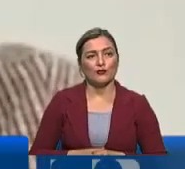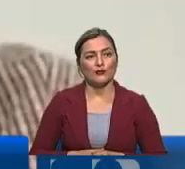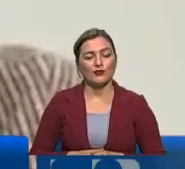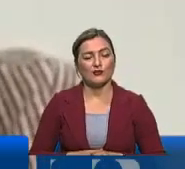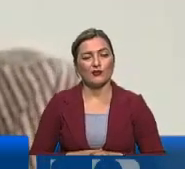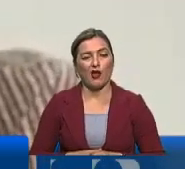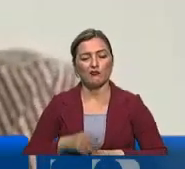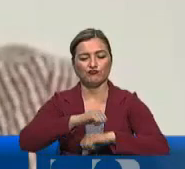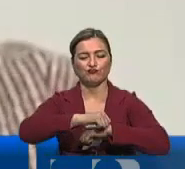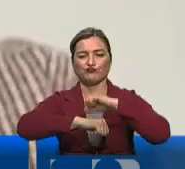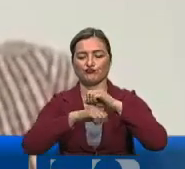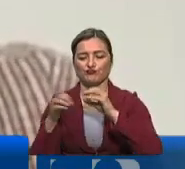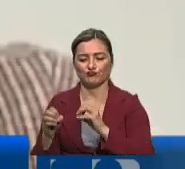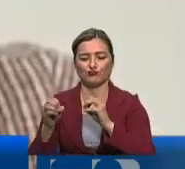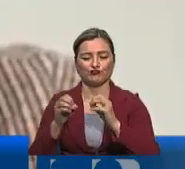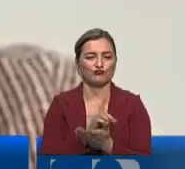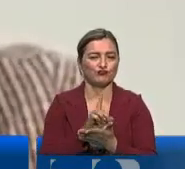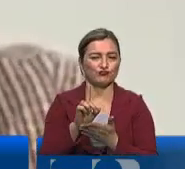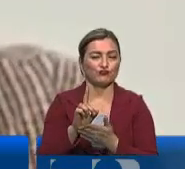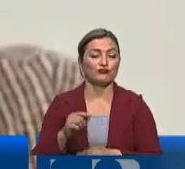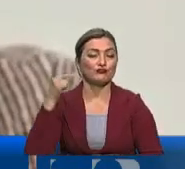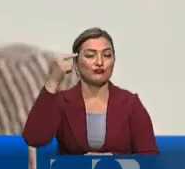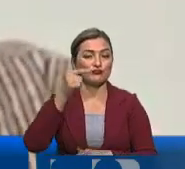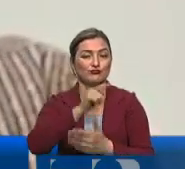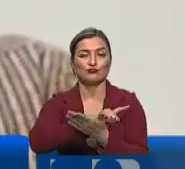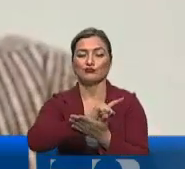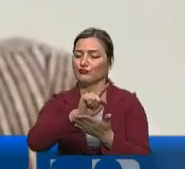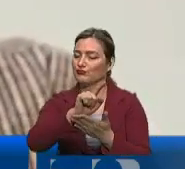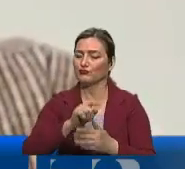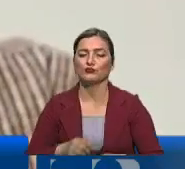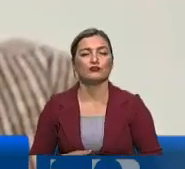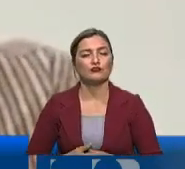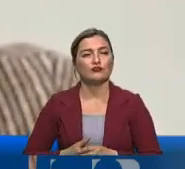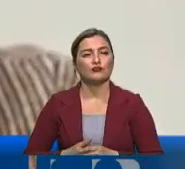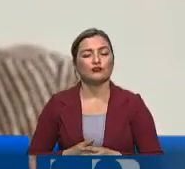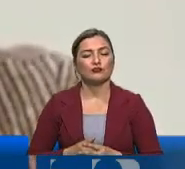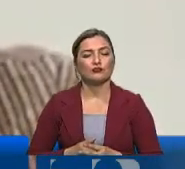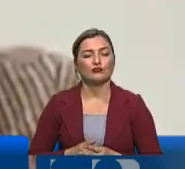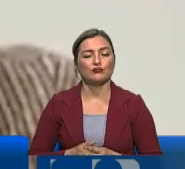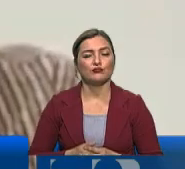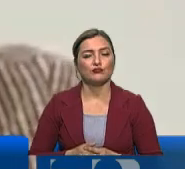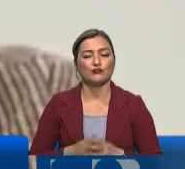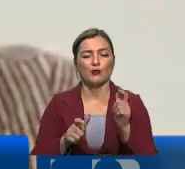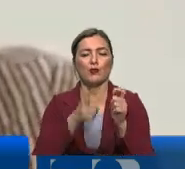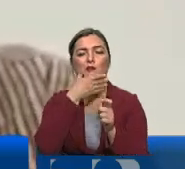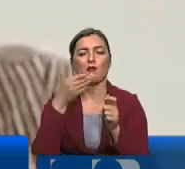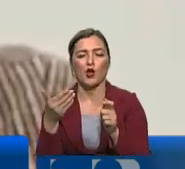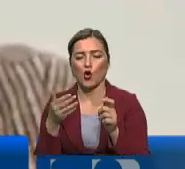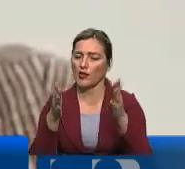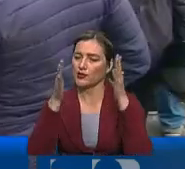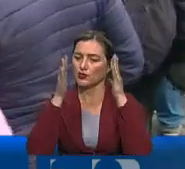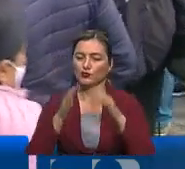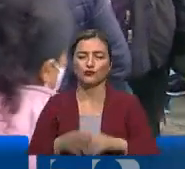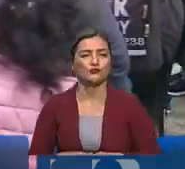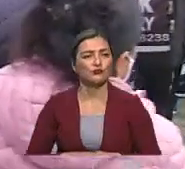reingeniería durante esta semana y esperamos a partir de la próxima semana poder ya suscitar en la ciudadanía una mejor percepción de la